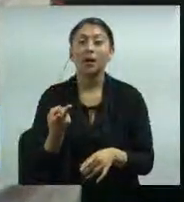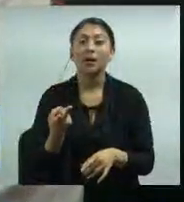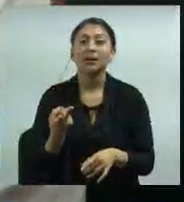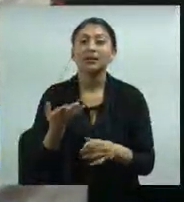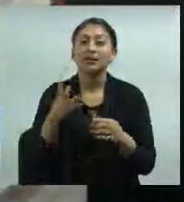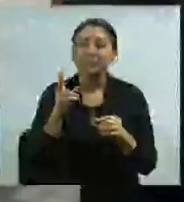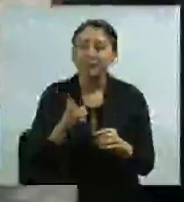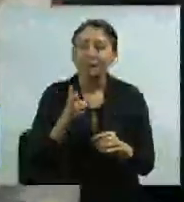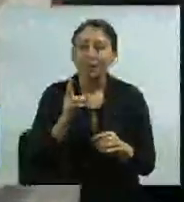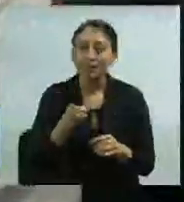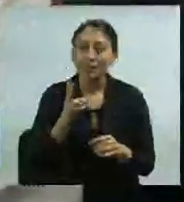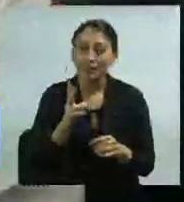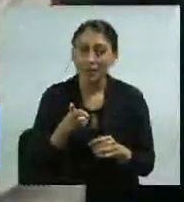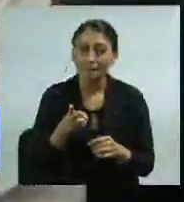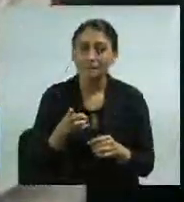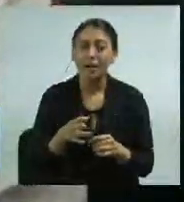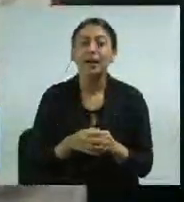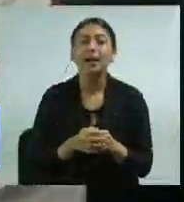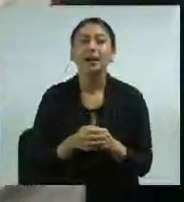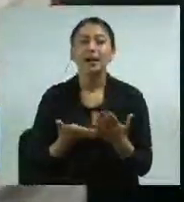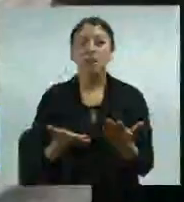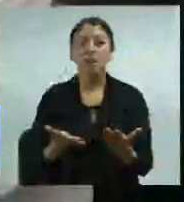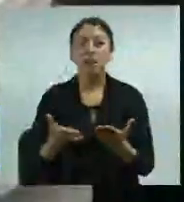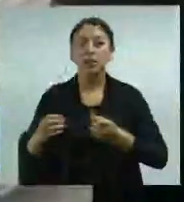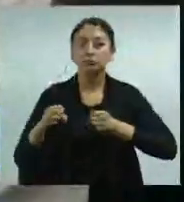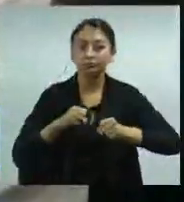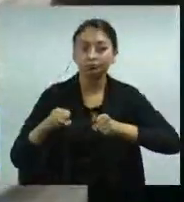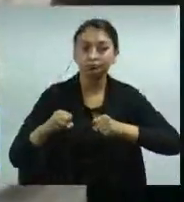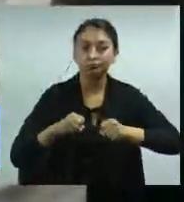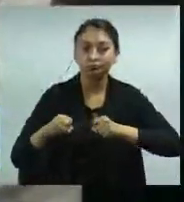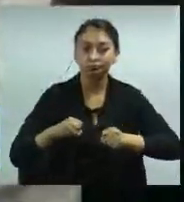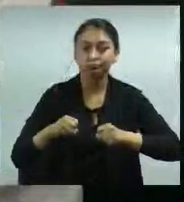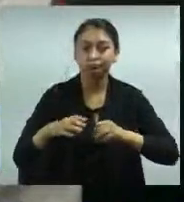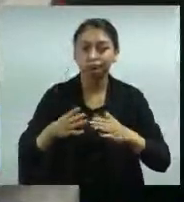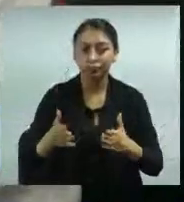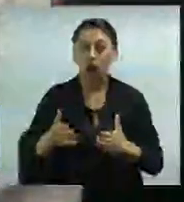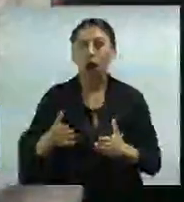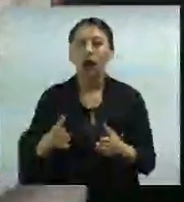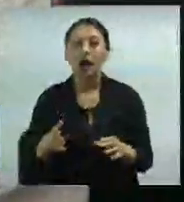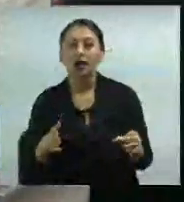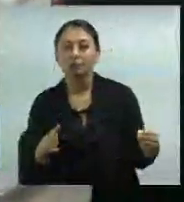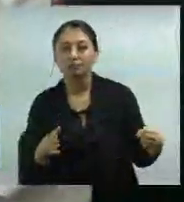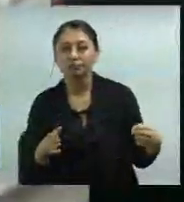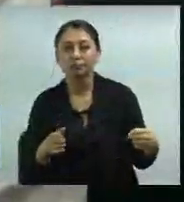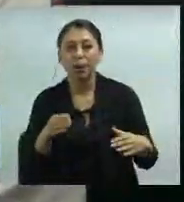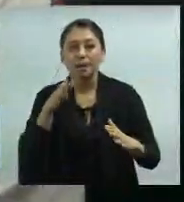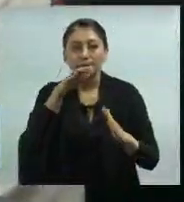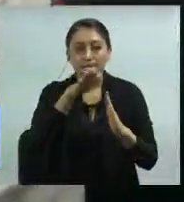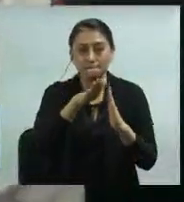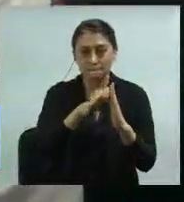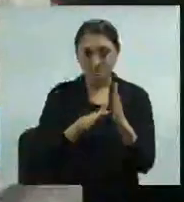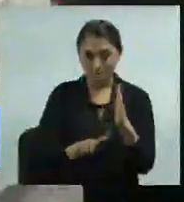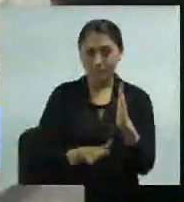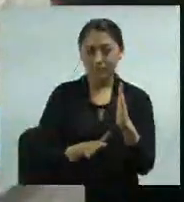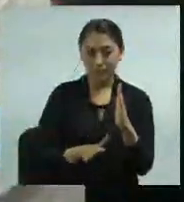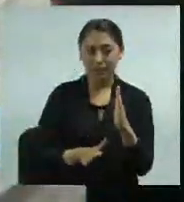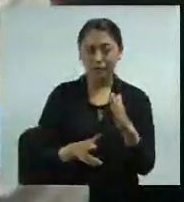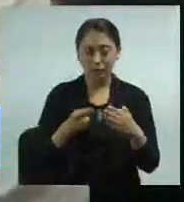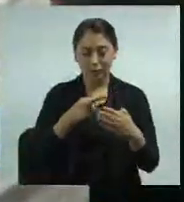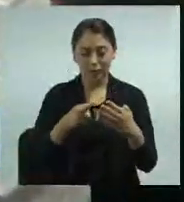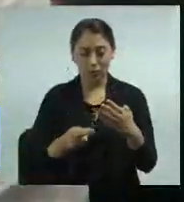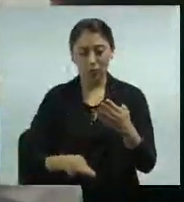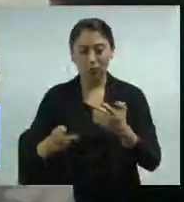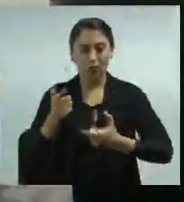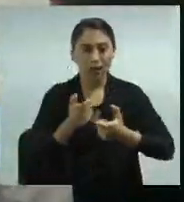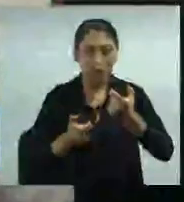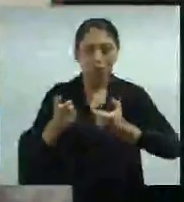natural, la curva de la producción se desplaza hacia la izquierda. Eso quiere decir, hay menos recursos económicos,